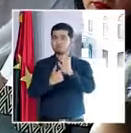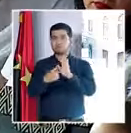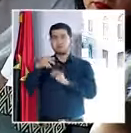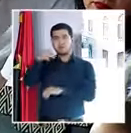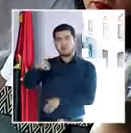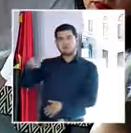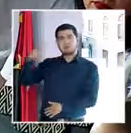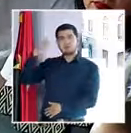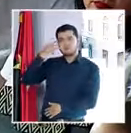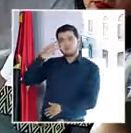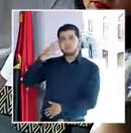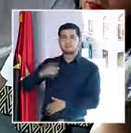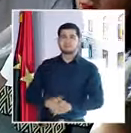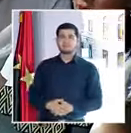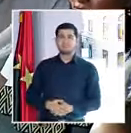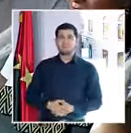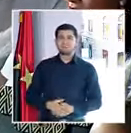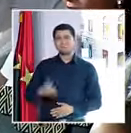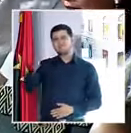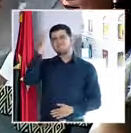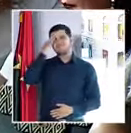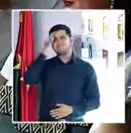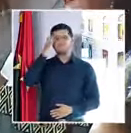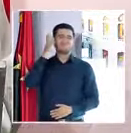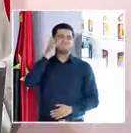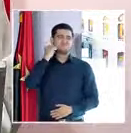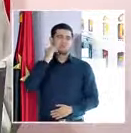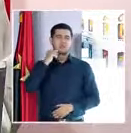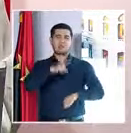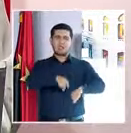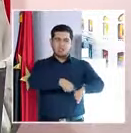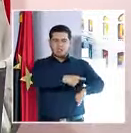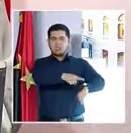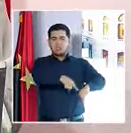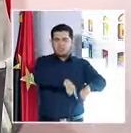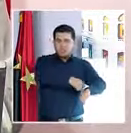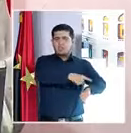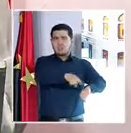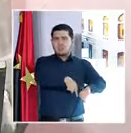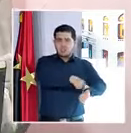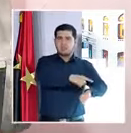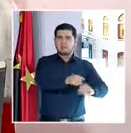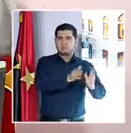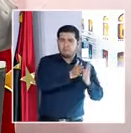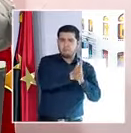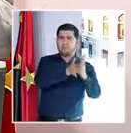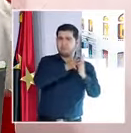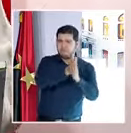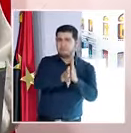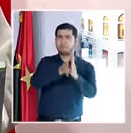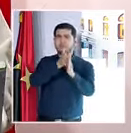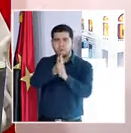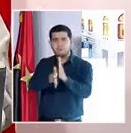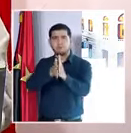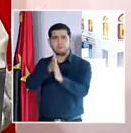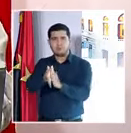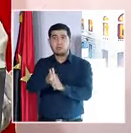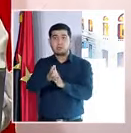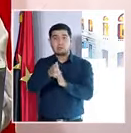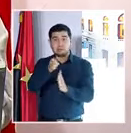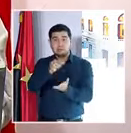aquí estar durante más tiempo contándoles a ustedes y compartiendo lo que ha sido el esfuerzo de ustedes y de